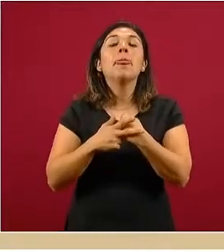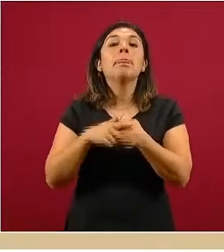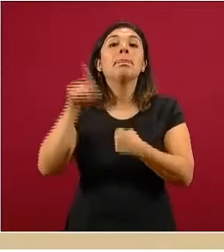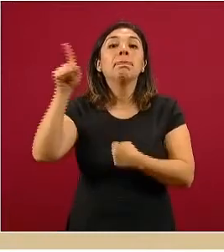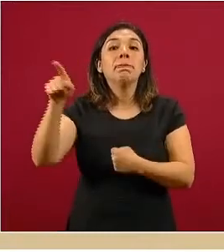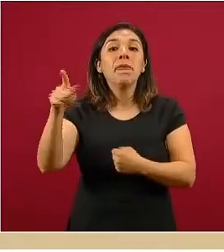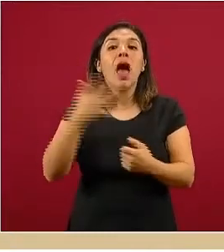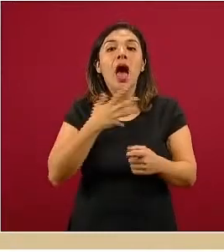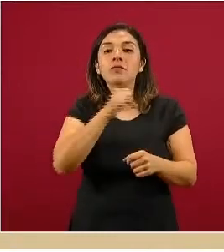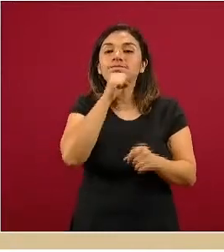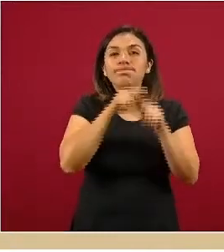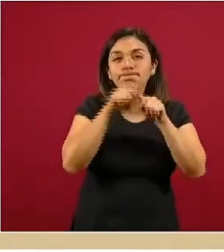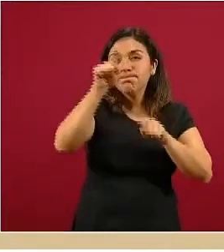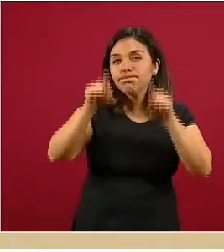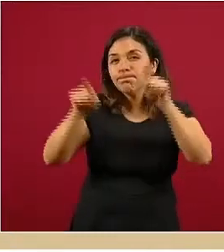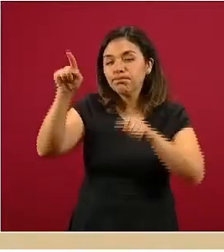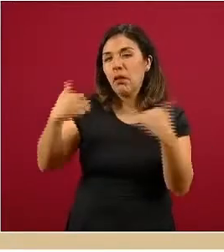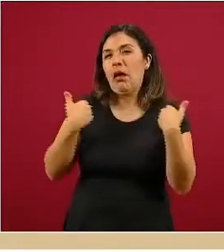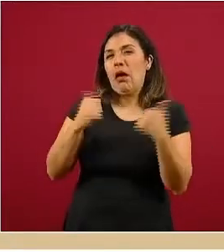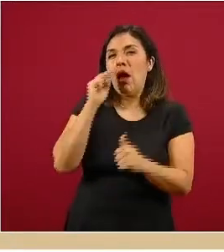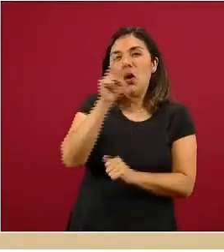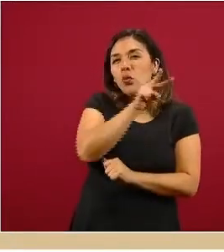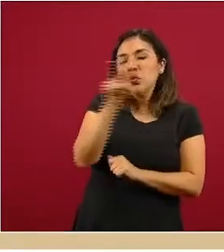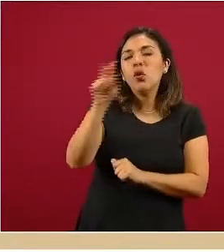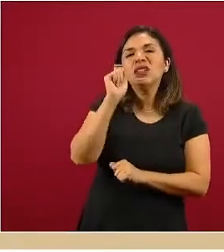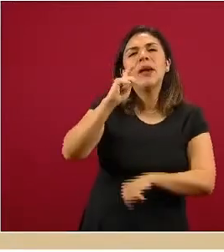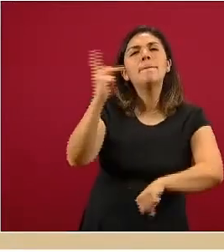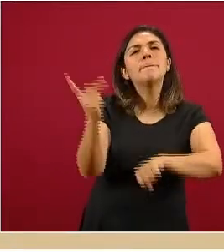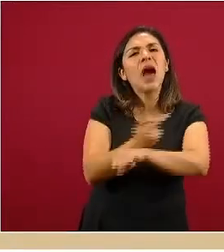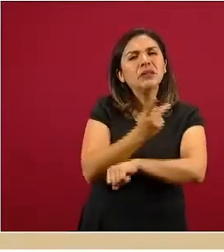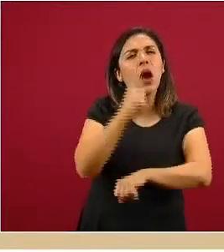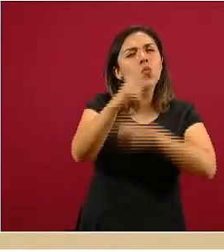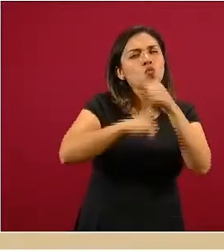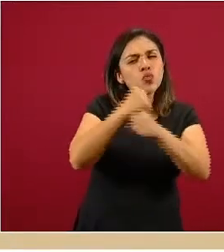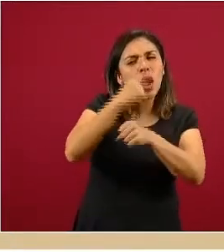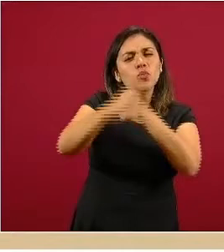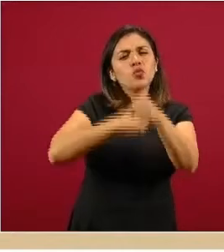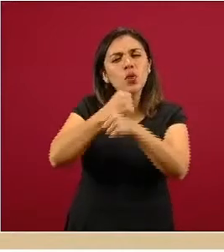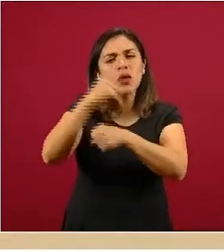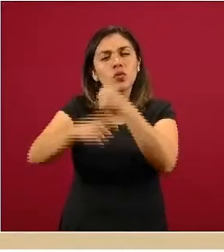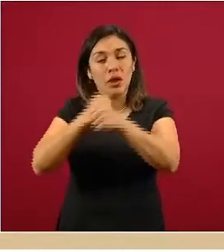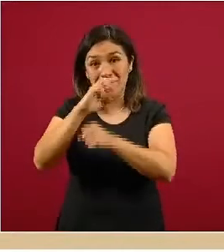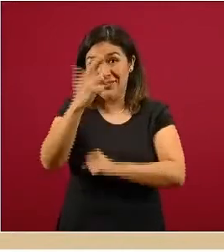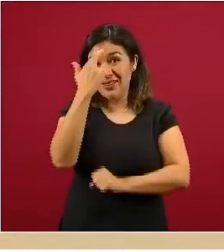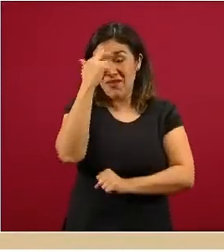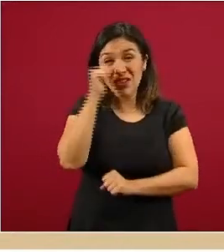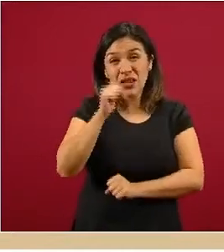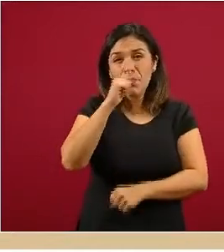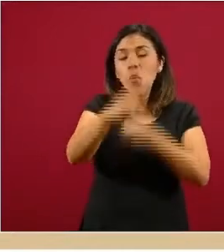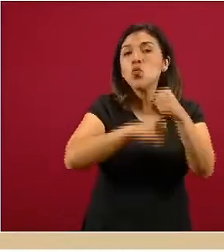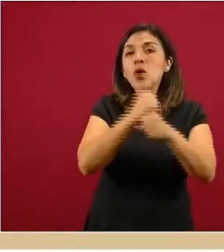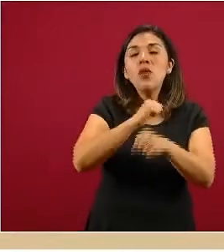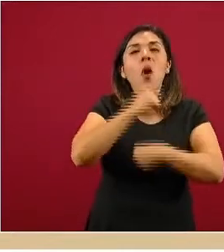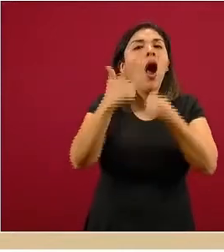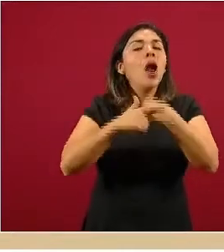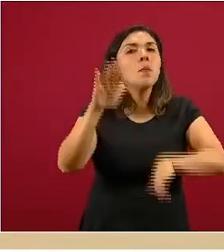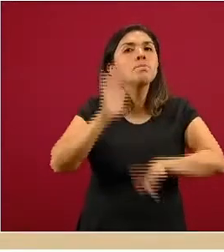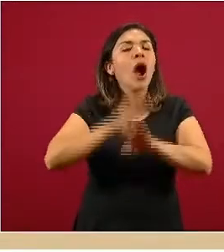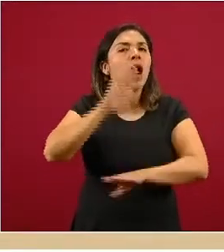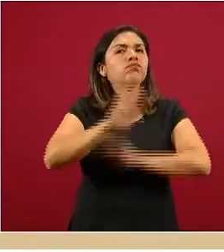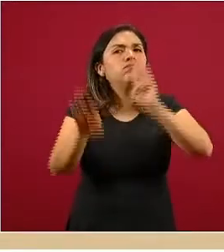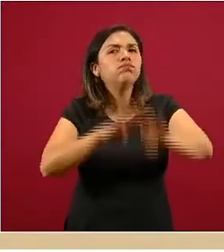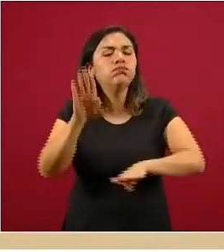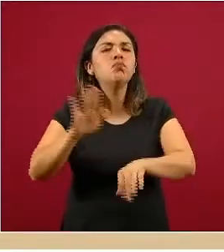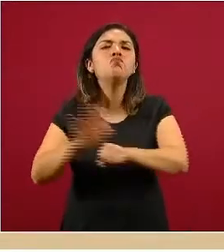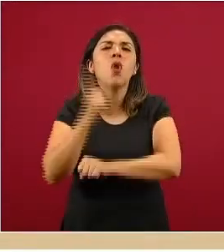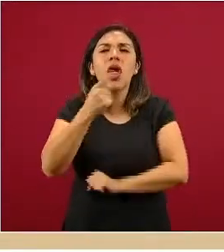aquí lo presentamos para que se den cuenta que el análisis de exceso de mortalidad es un análisis que se está haciendo en diferentes regiones del mundo.